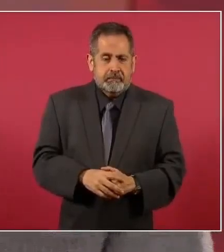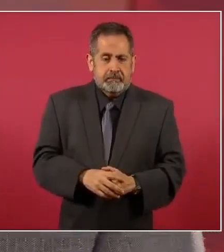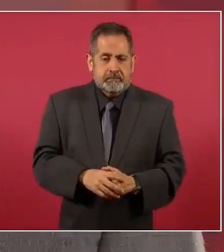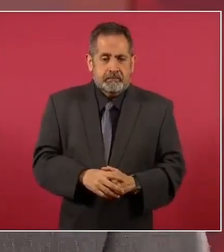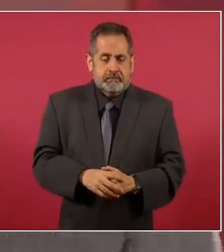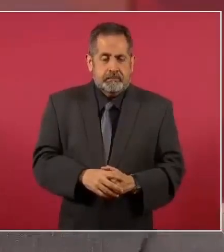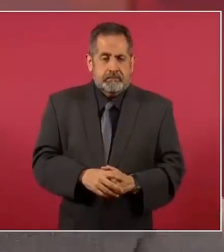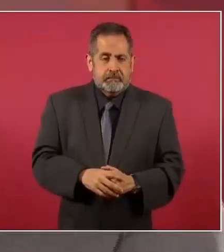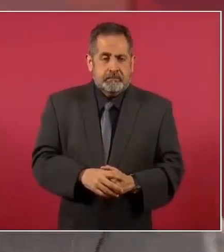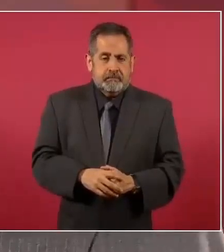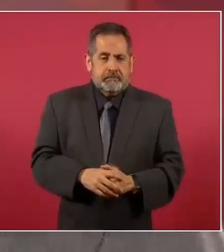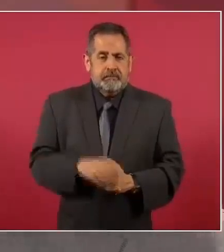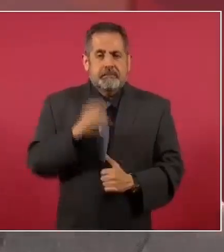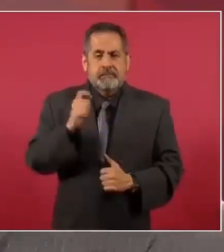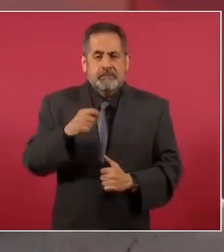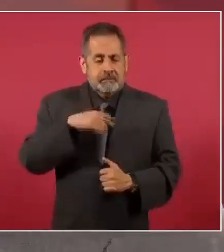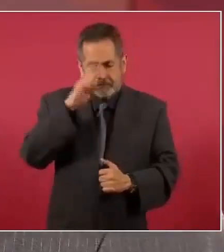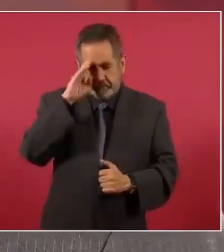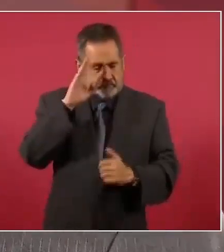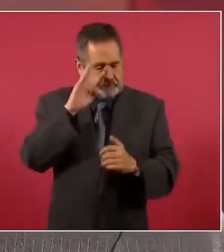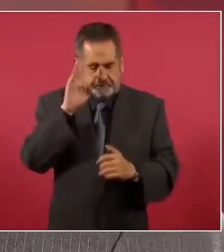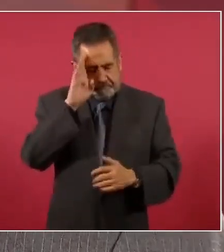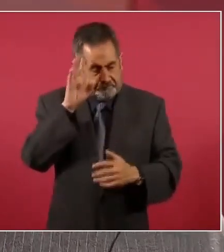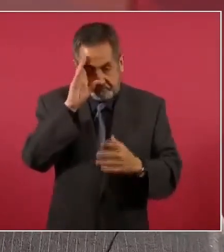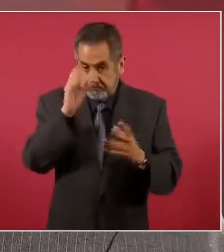del que se llegara al extremo